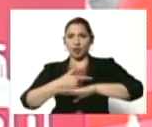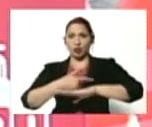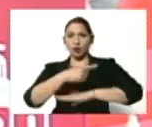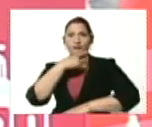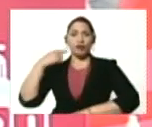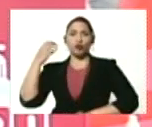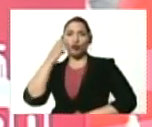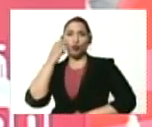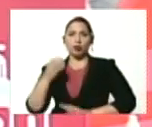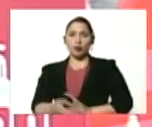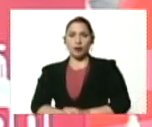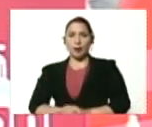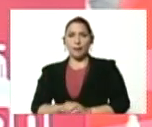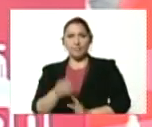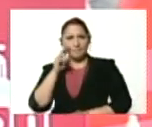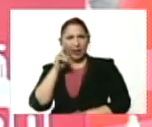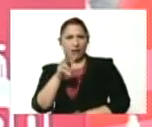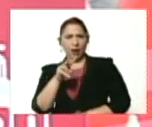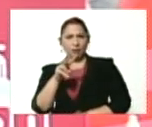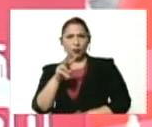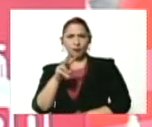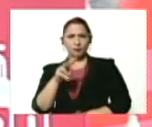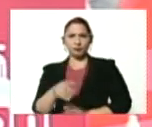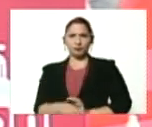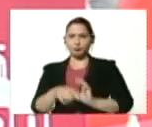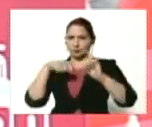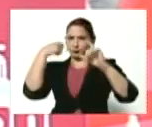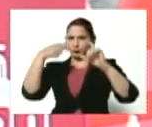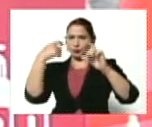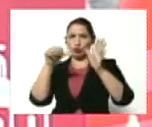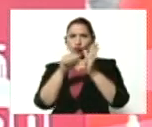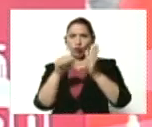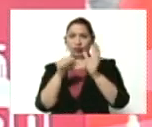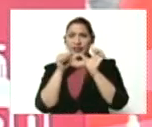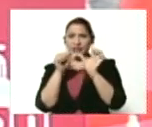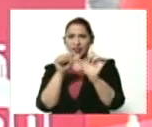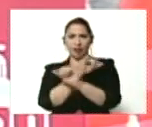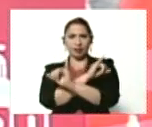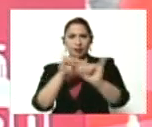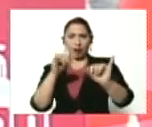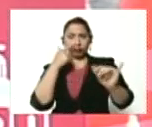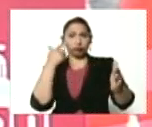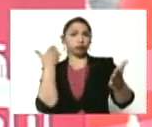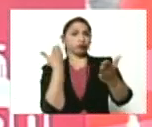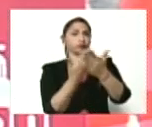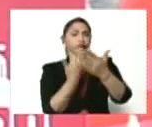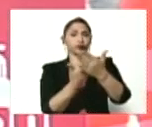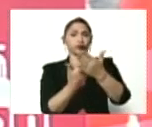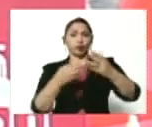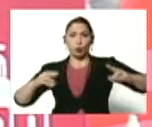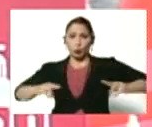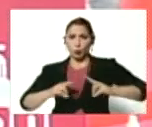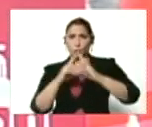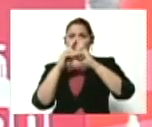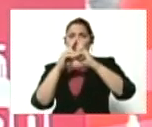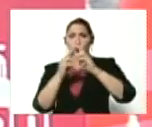Duque. Veamos el siguiente video, donde queda ya constatada el encuentro